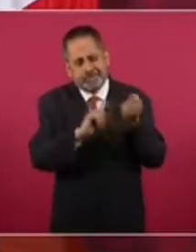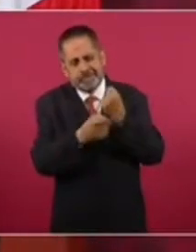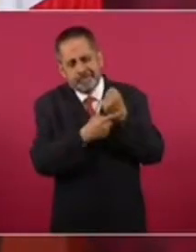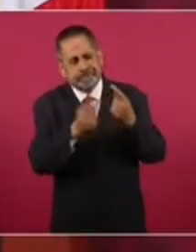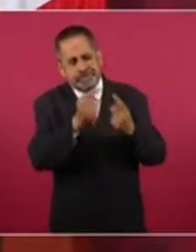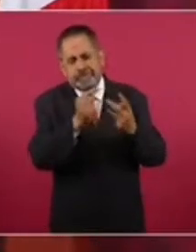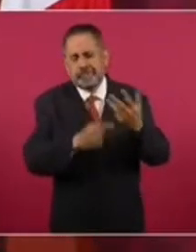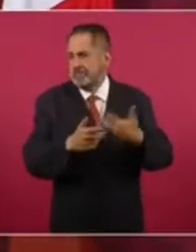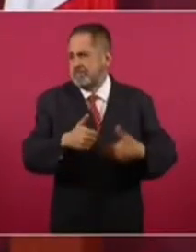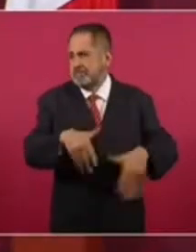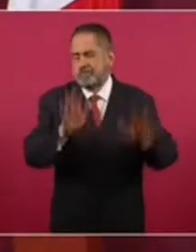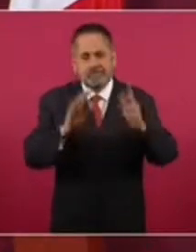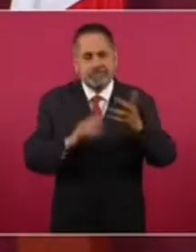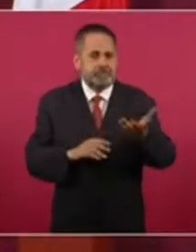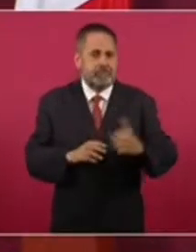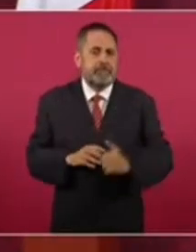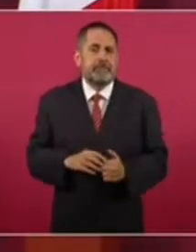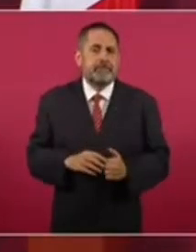de